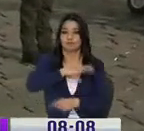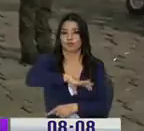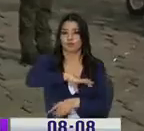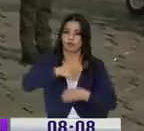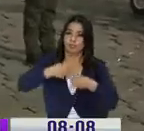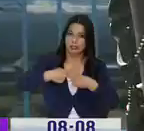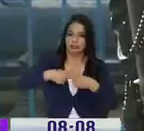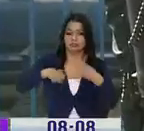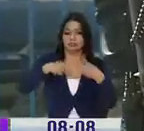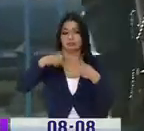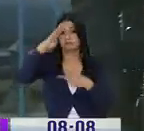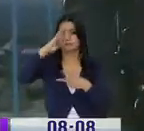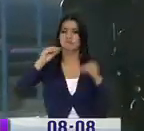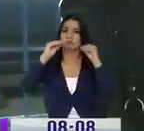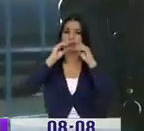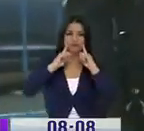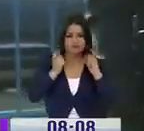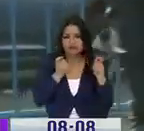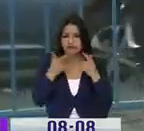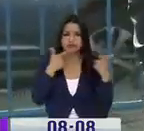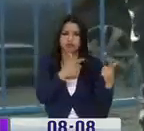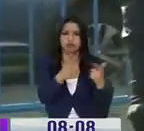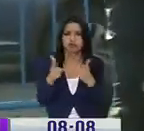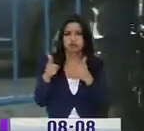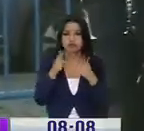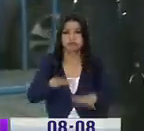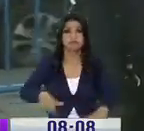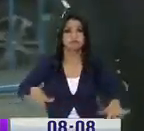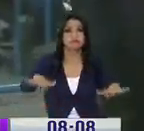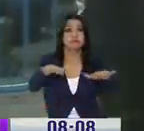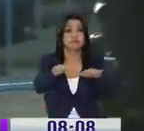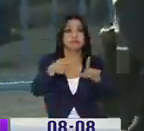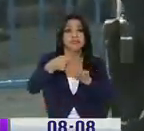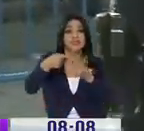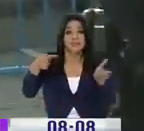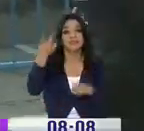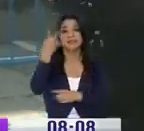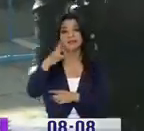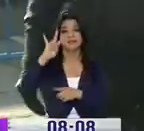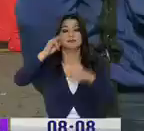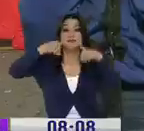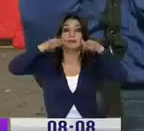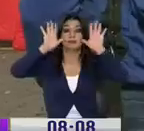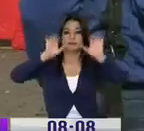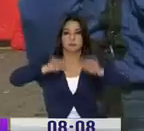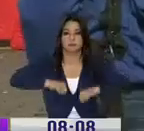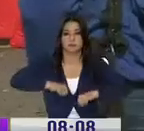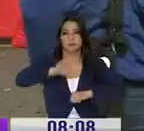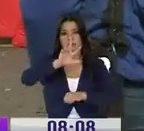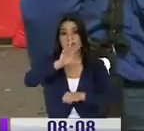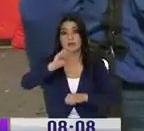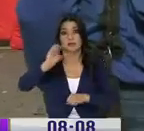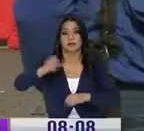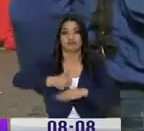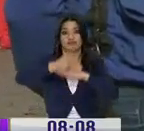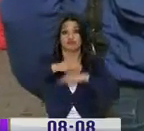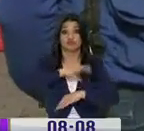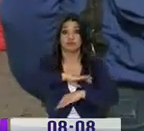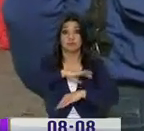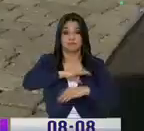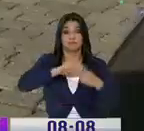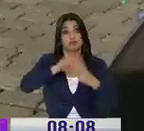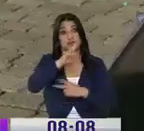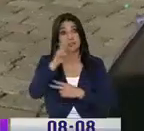efectivos policiales intensificaron la vigilancia del casco colonial desde el 17 de diciembre. Más de 300 agentes municipales y